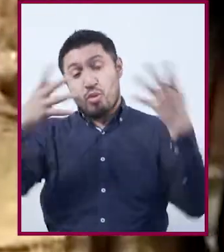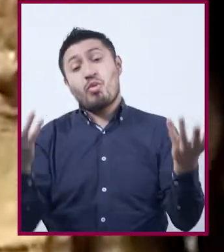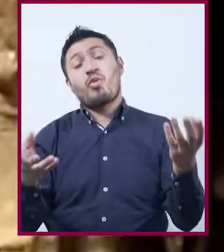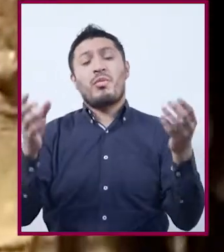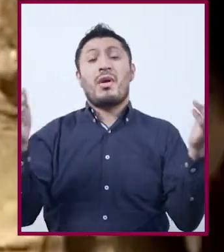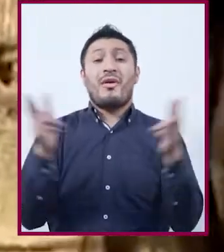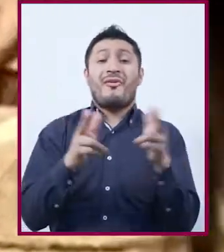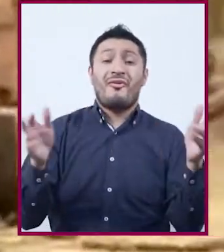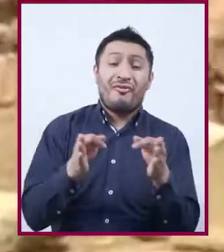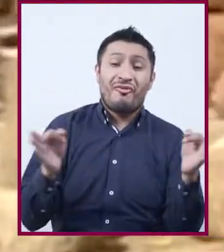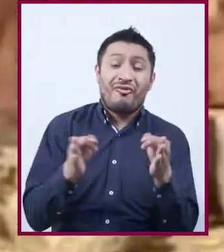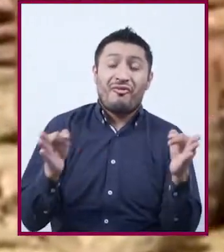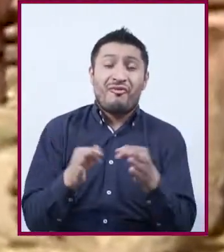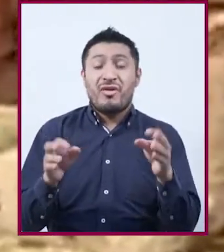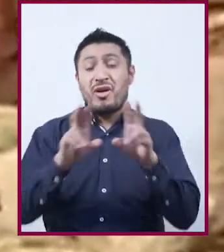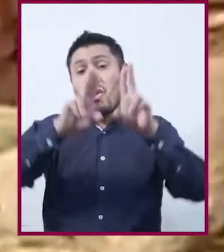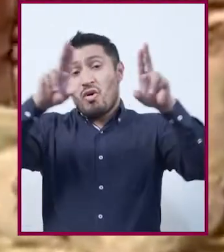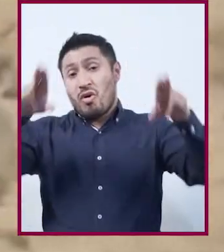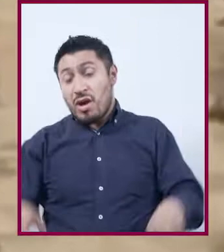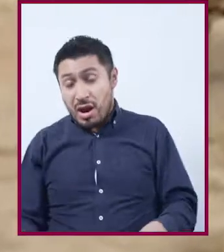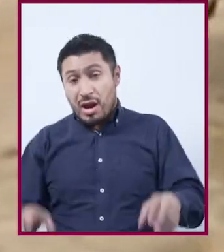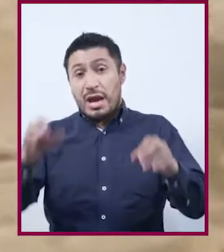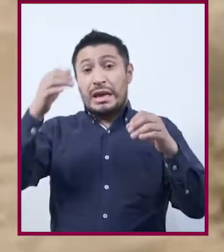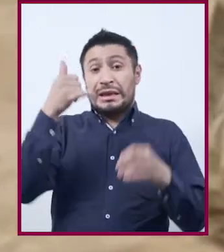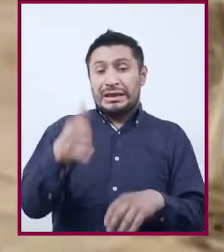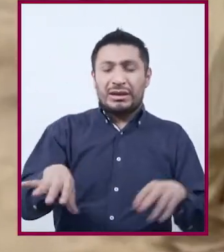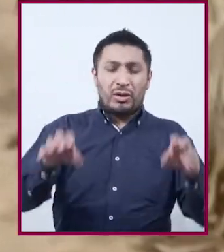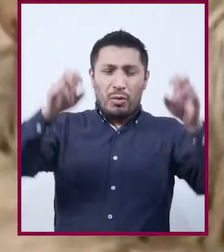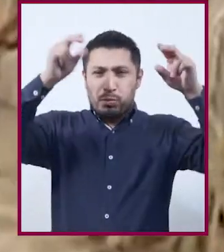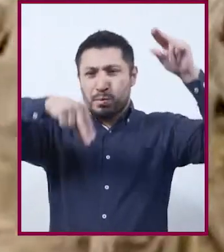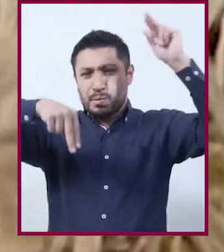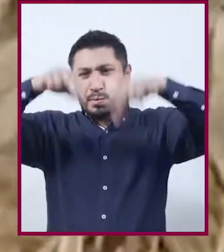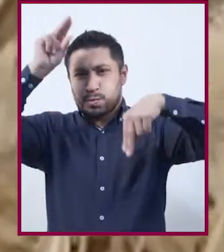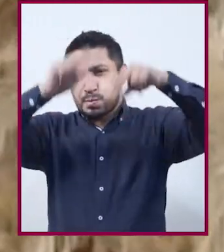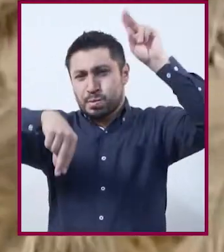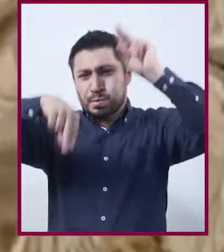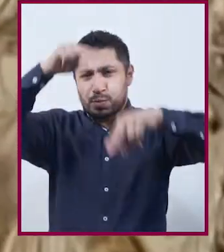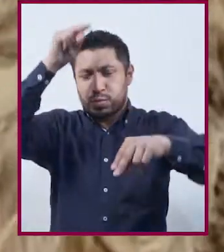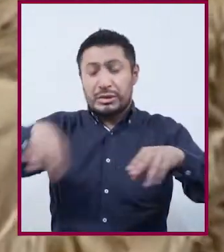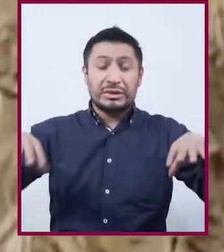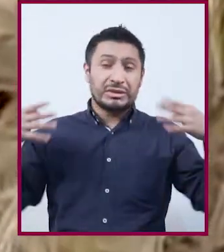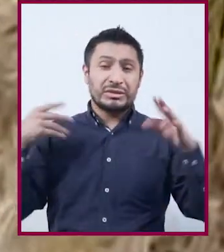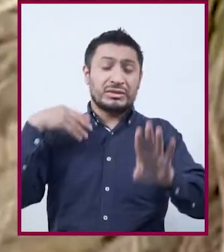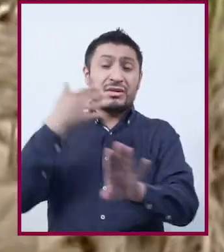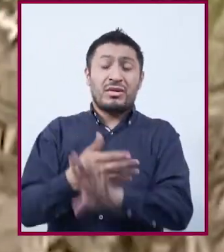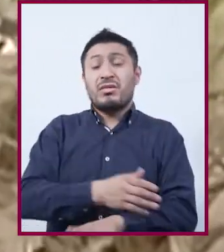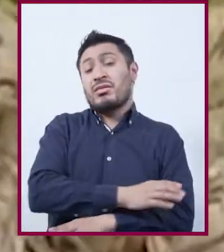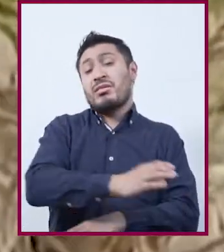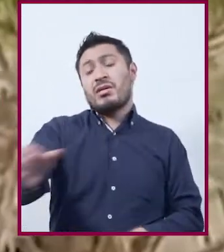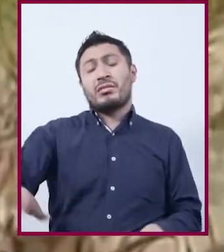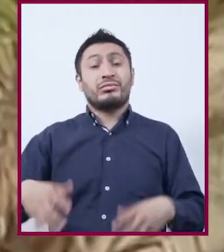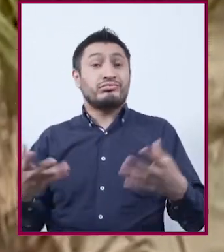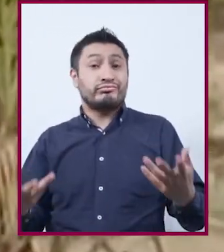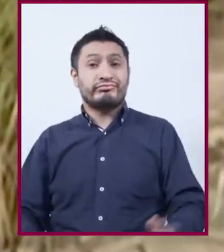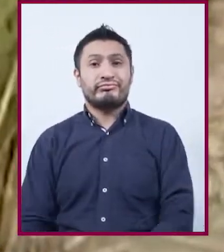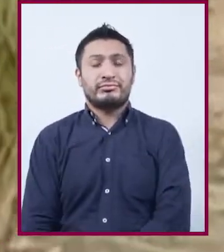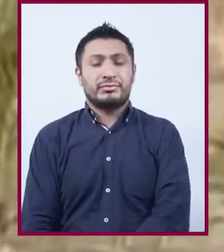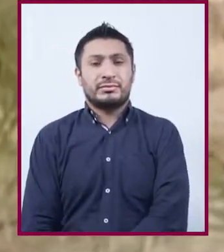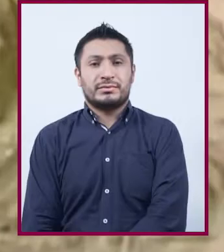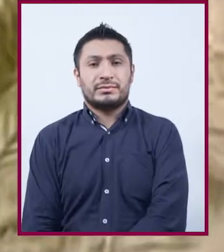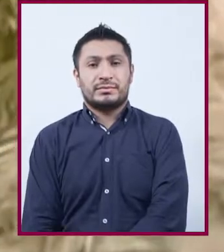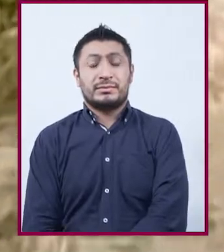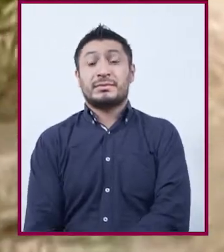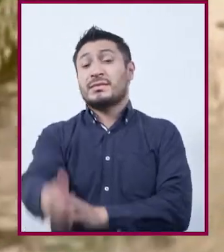las temporadas de lluvias, las heladas y, sobre todo, las temibles granizadas que podrían destruir las cosechas.